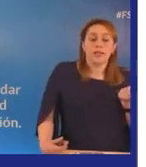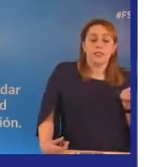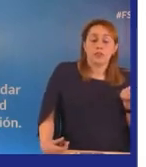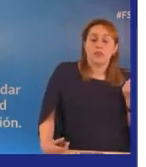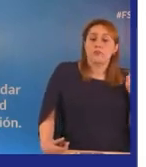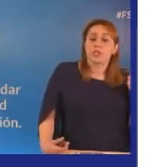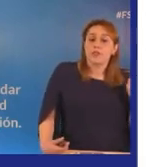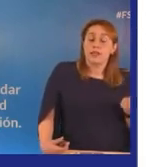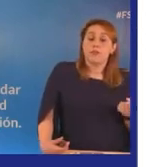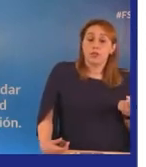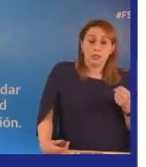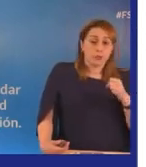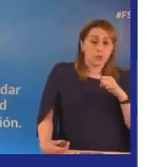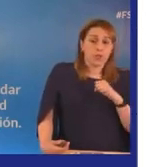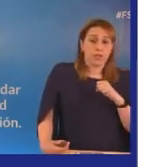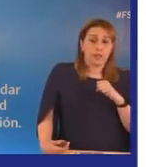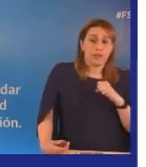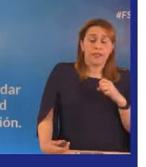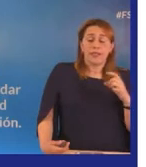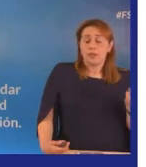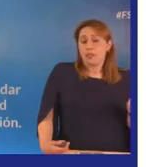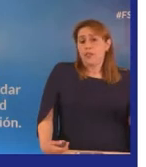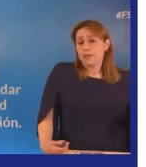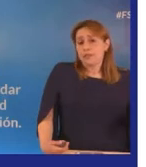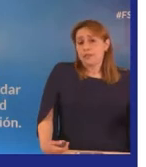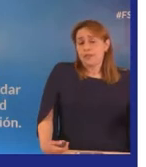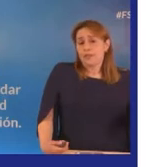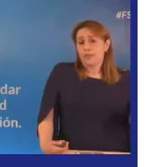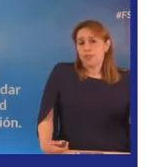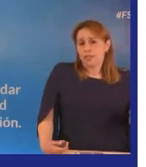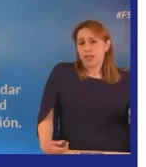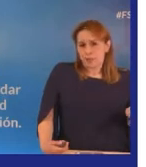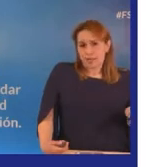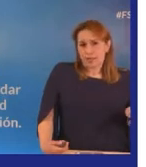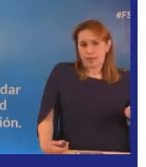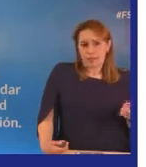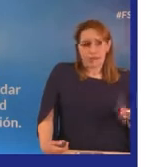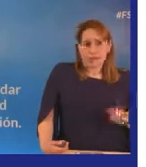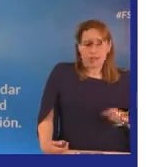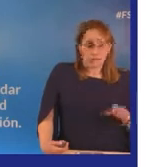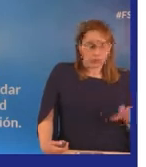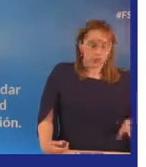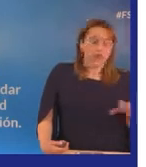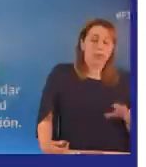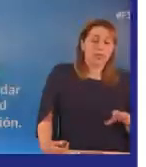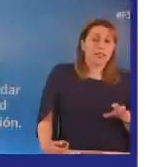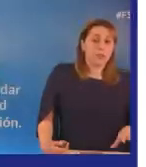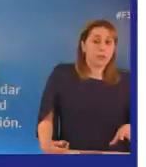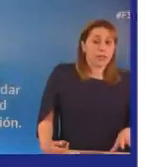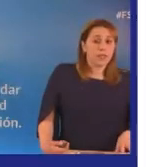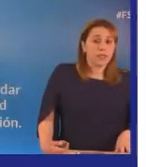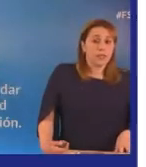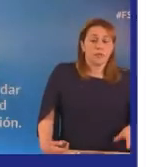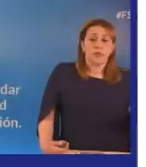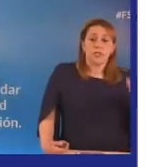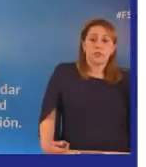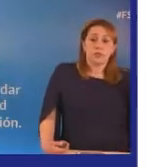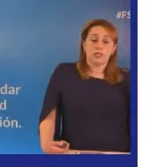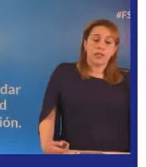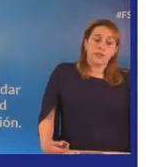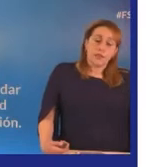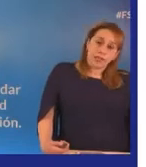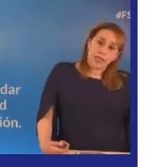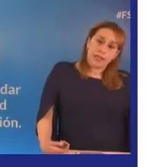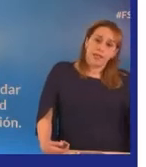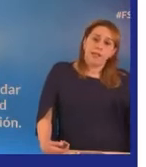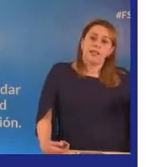Entonces, para esto tenemos que ver la fuerza muscular, que con el envejecimiento tiende a cambiar en algunas ocasiones debido a la sarcopenia. Por eso